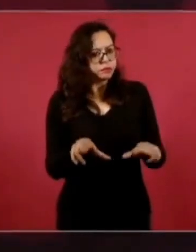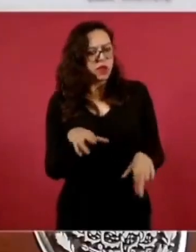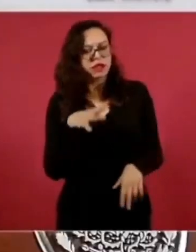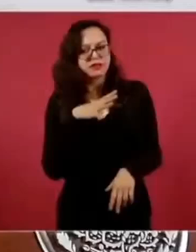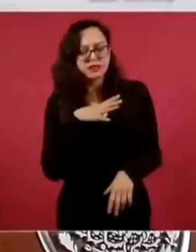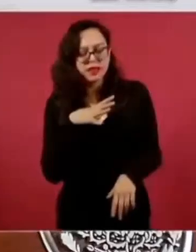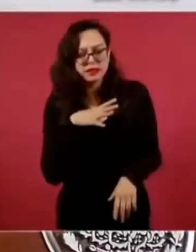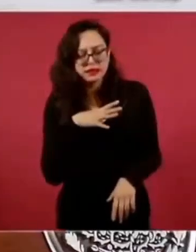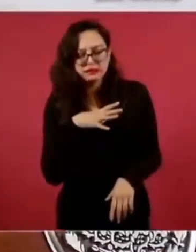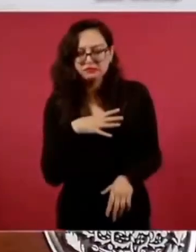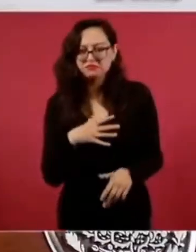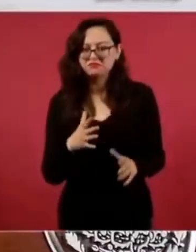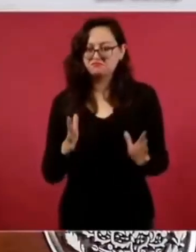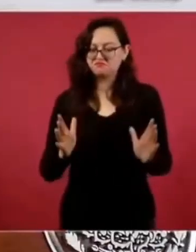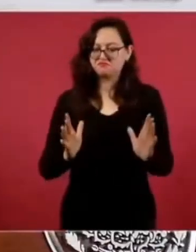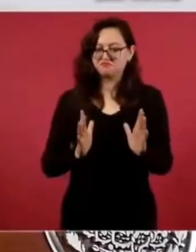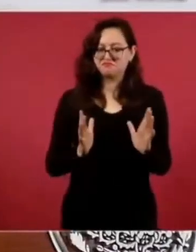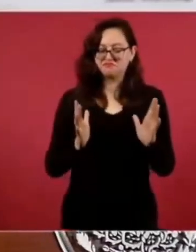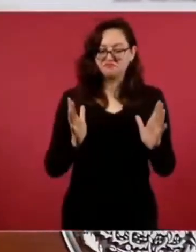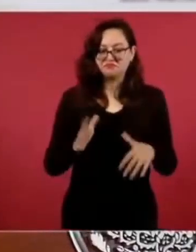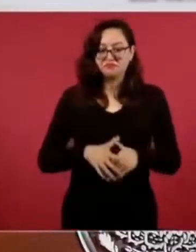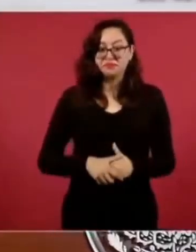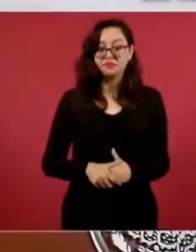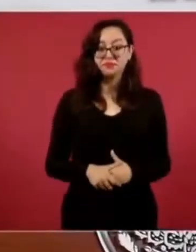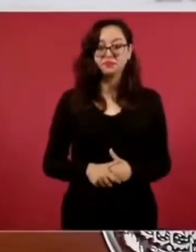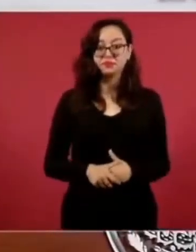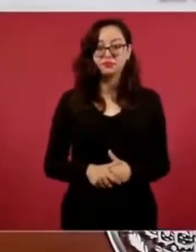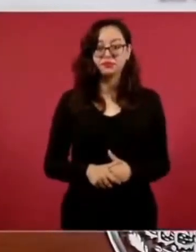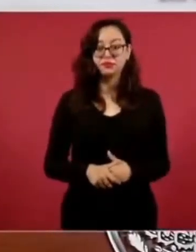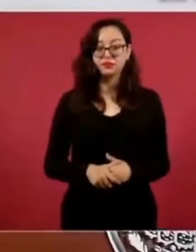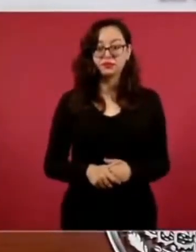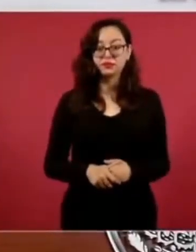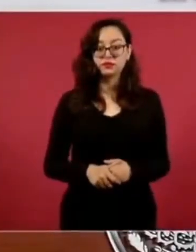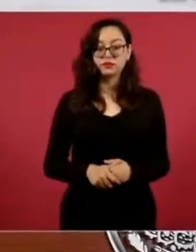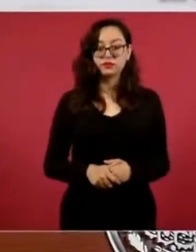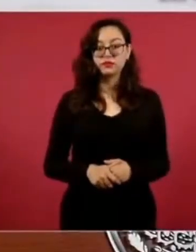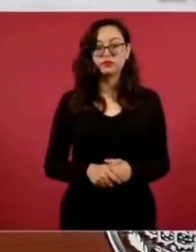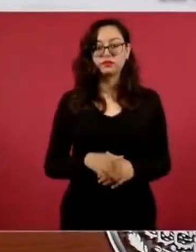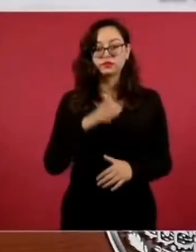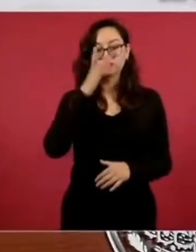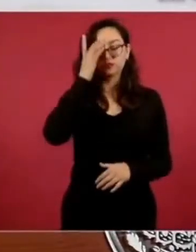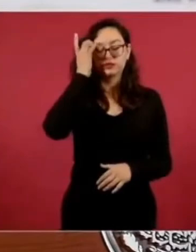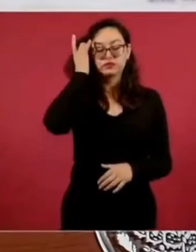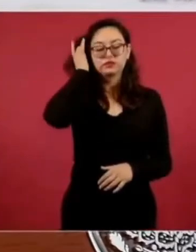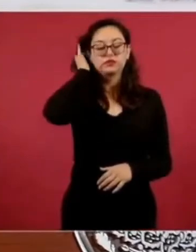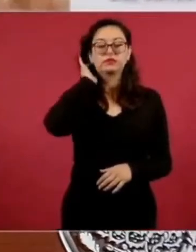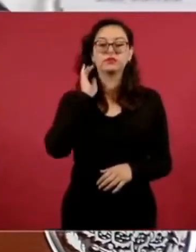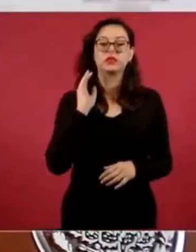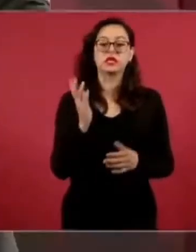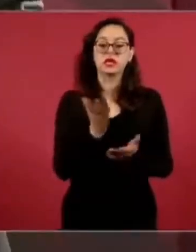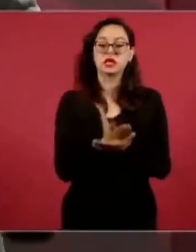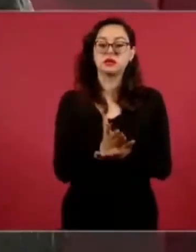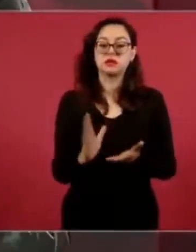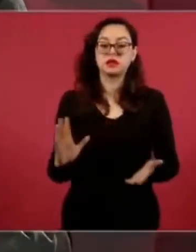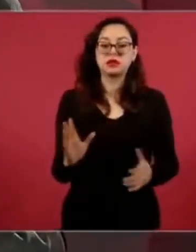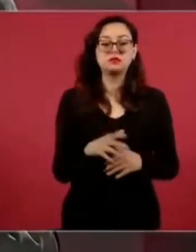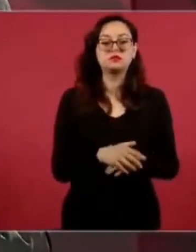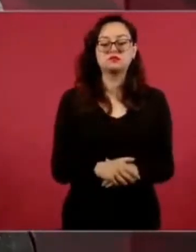Y además chantajeaban al gobierno, porque si no se les daba a